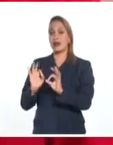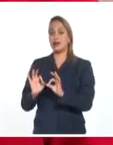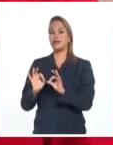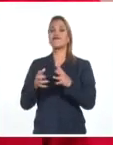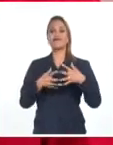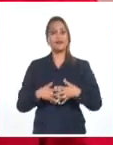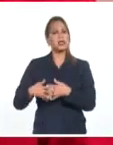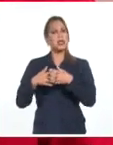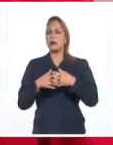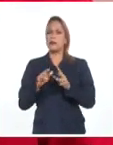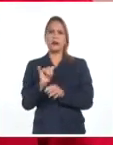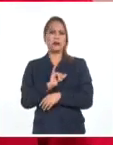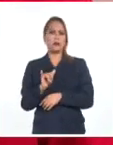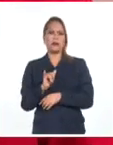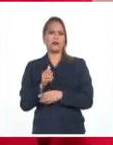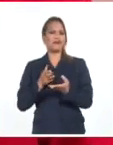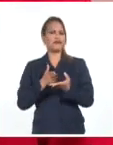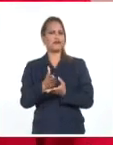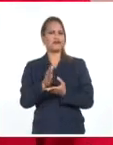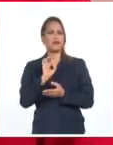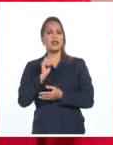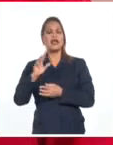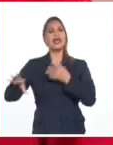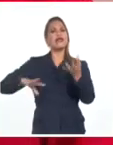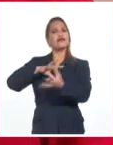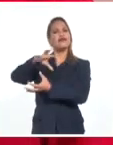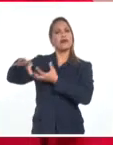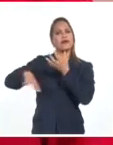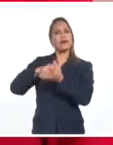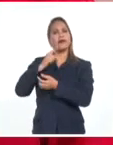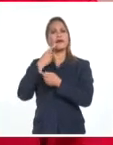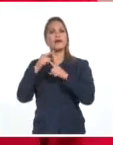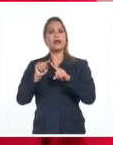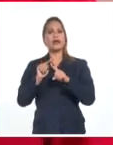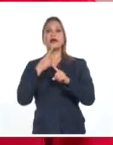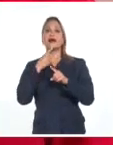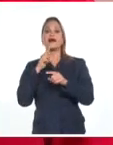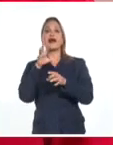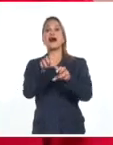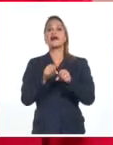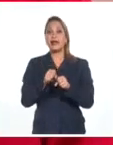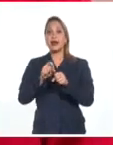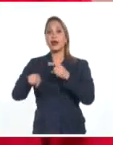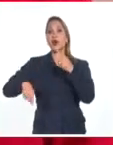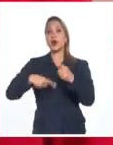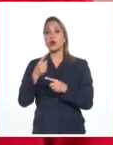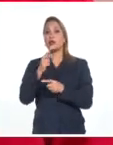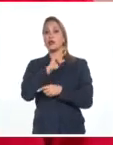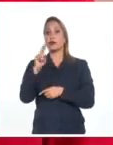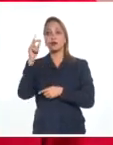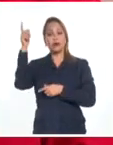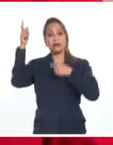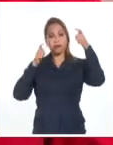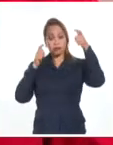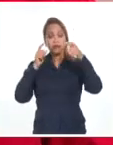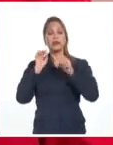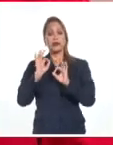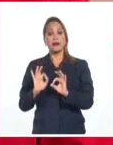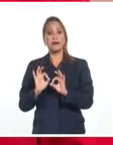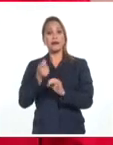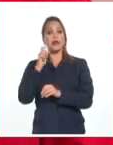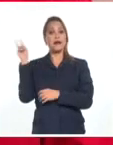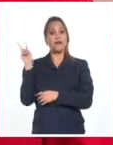imperialista. Y bueno, el guión de golpe de Estado, el guión de ataque contra nuestras revoluciones, contra nuestros pueblos,